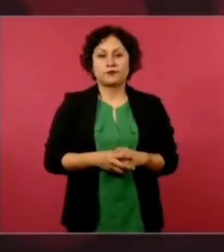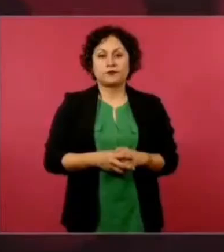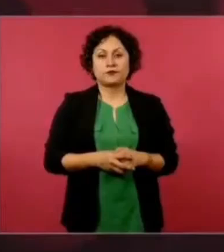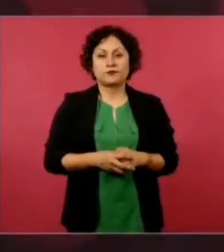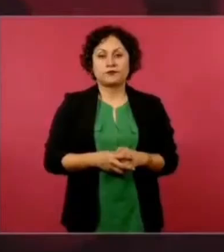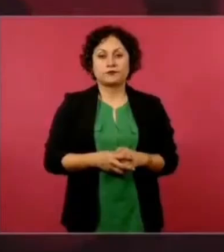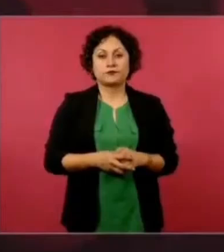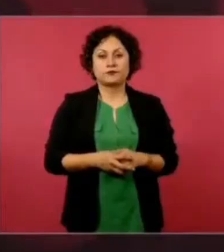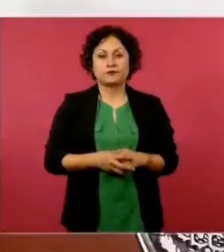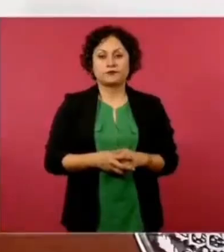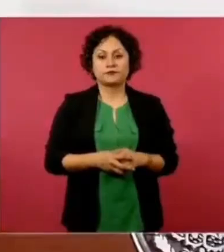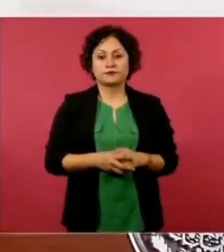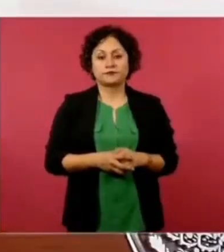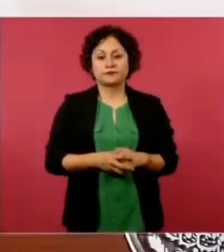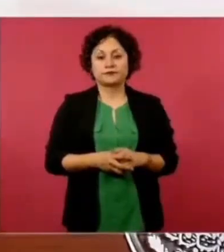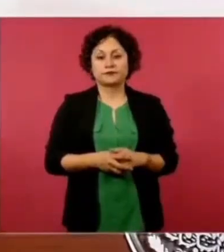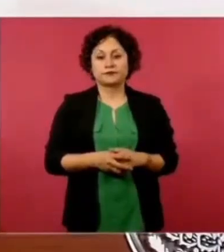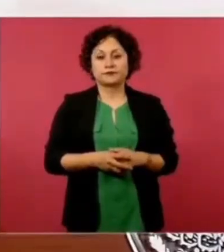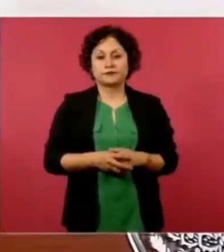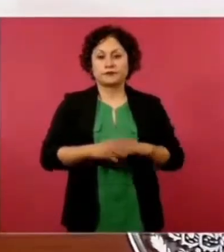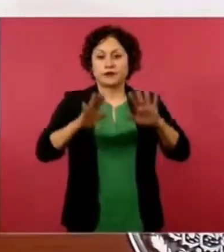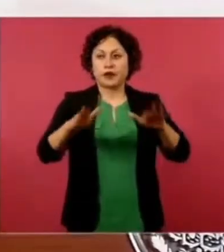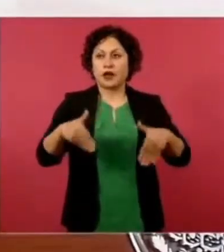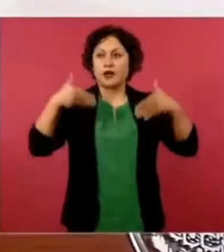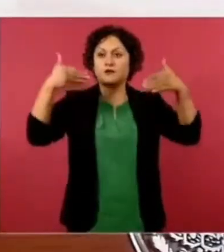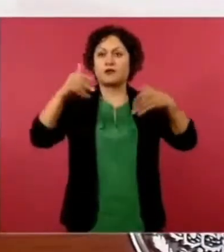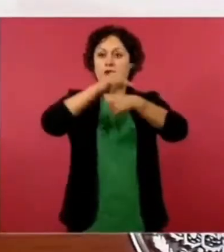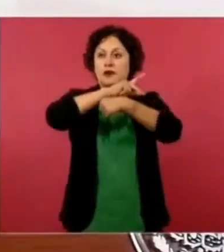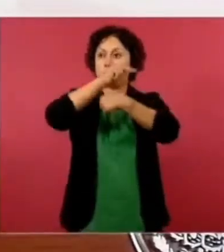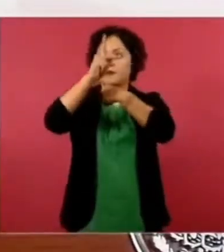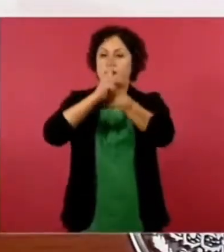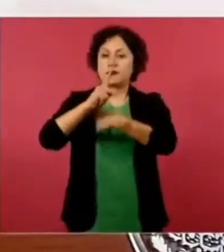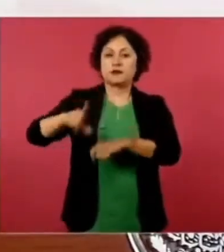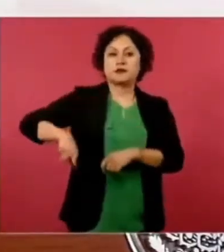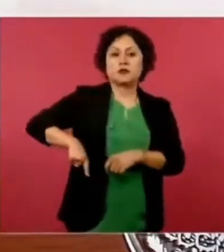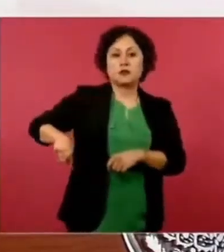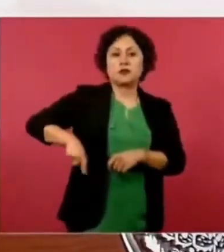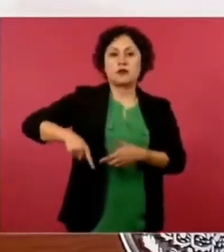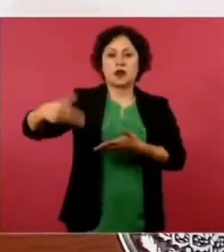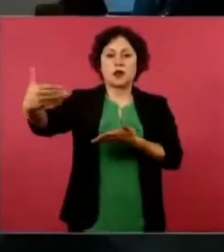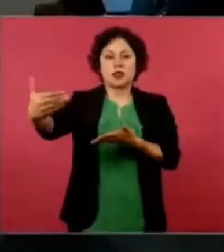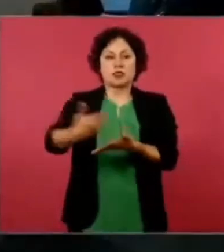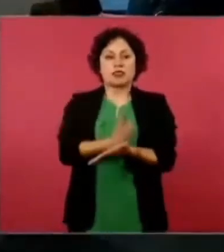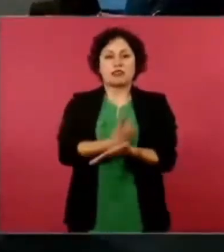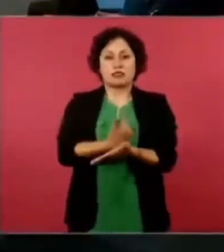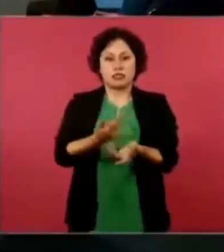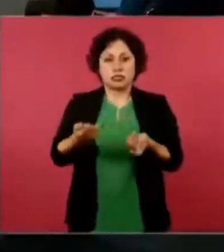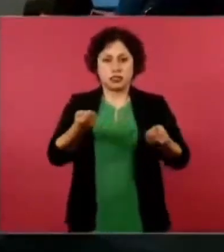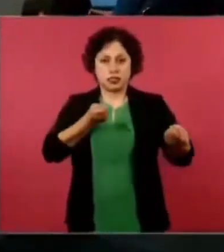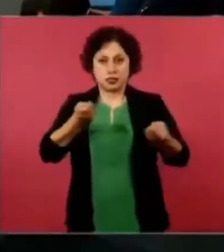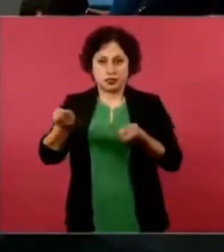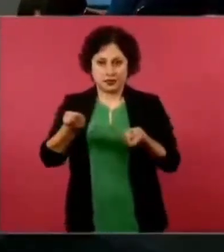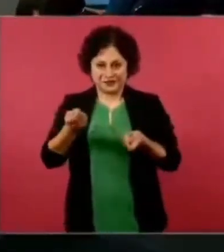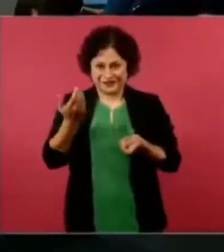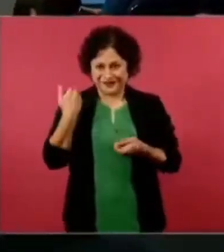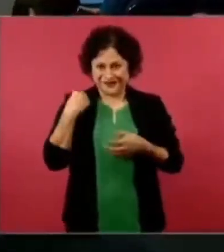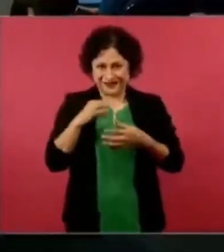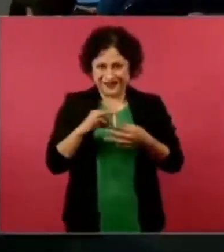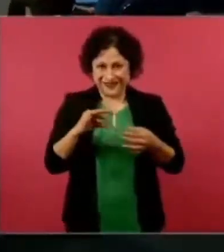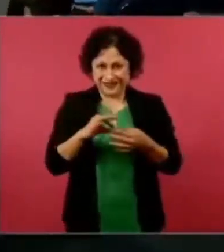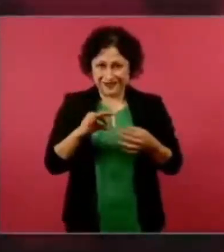la intervención de gobiernos extranjeros. A ellos no les